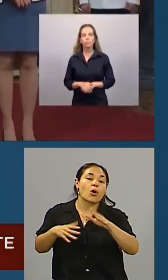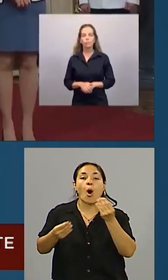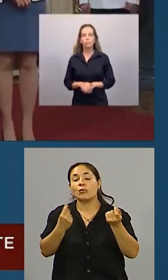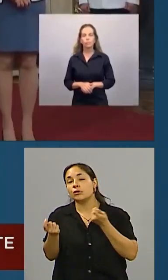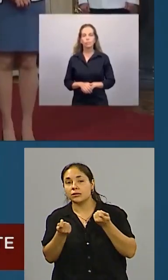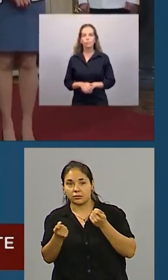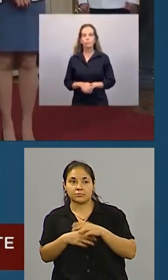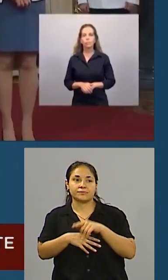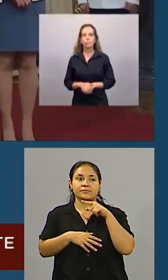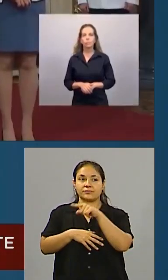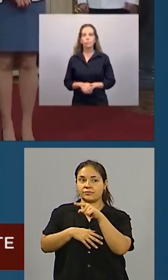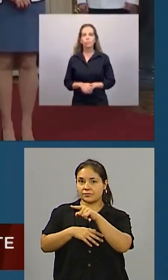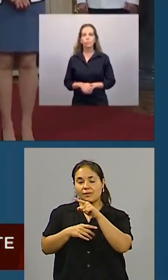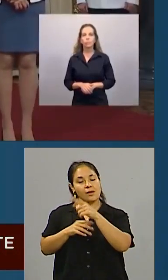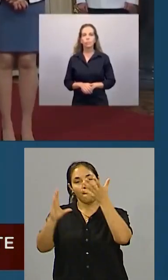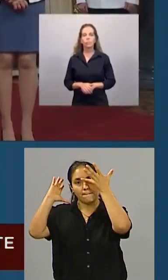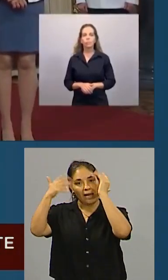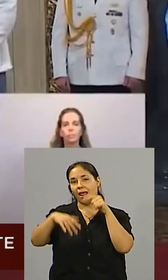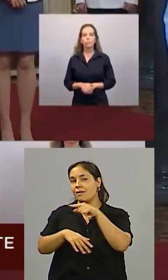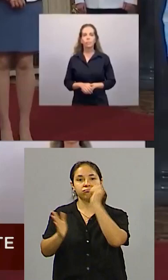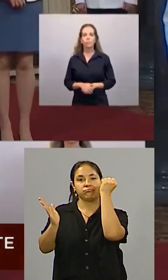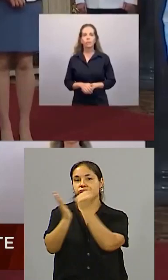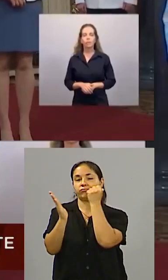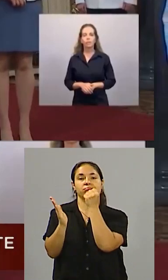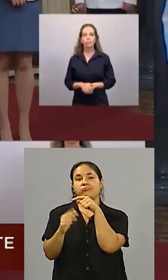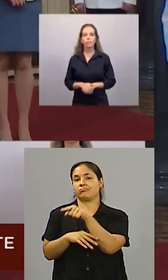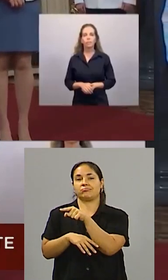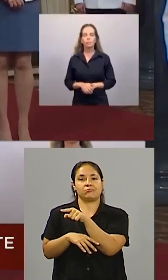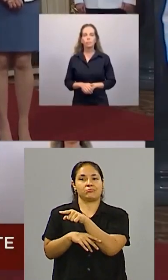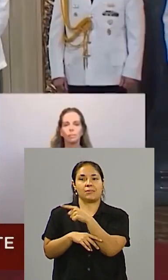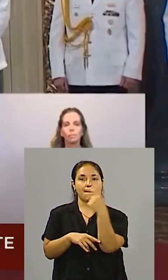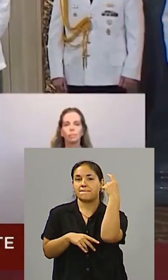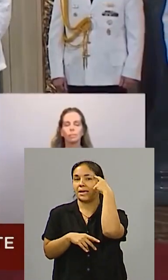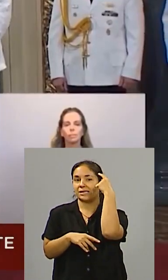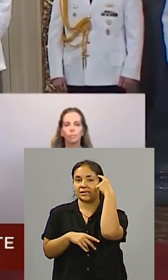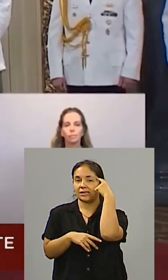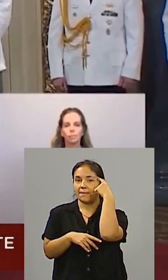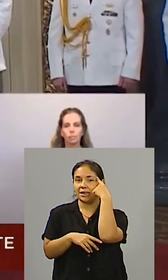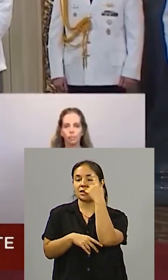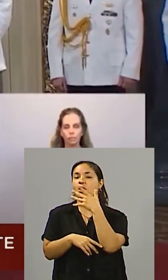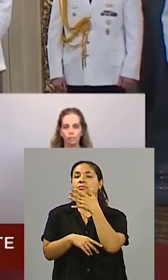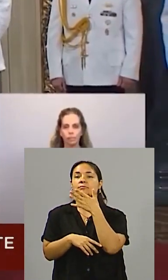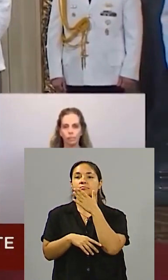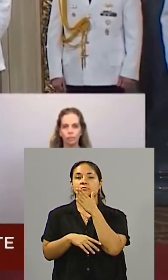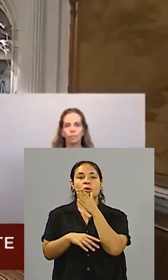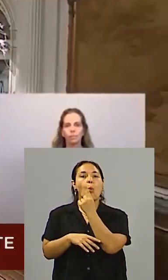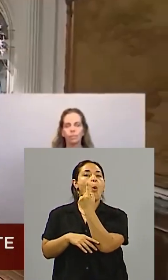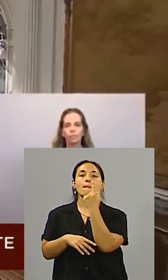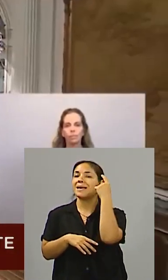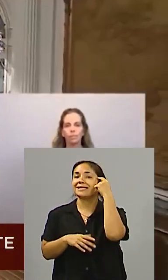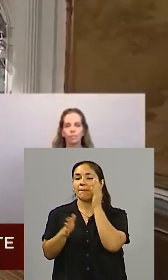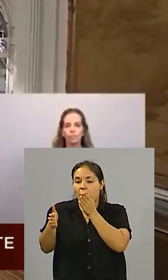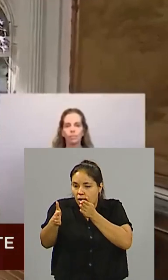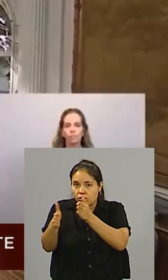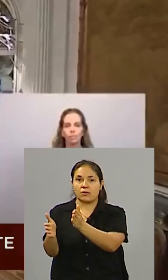Milei es un dogmático, un fundamentalista, digamos. Él tiene una teoría y va a tratar de ajustar